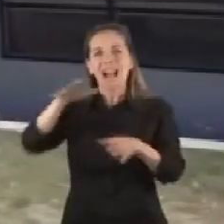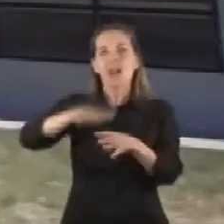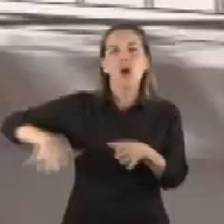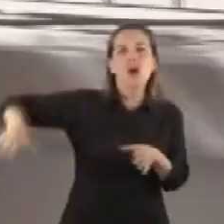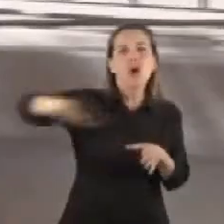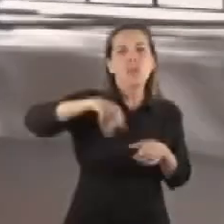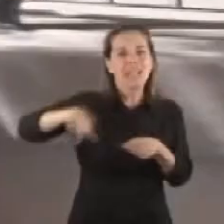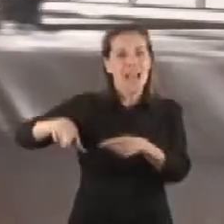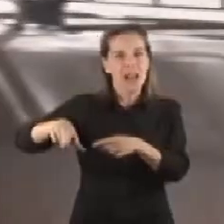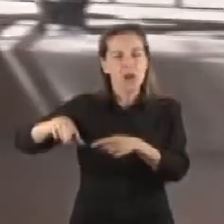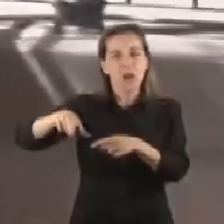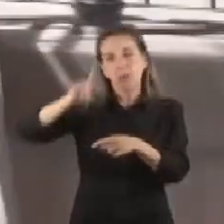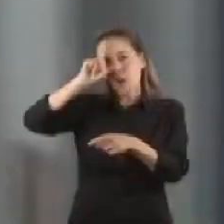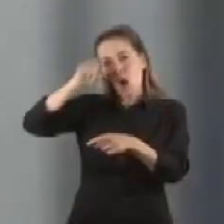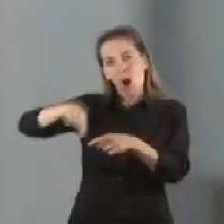solamente atenderá